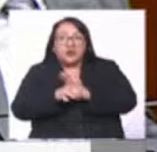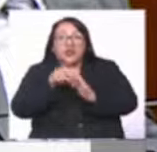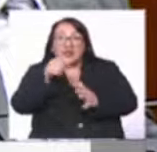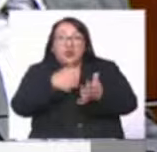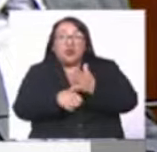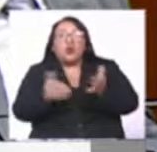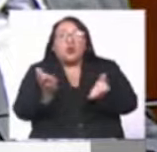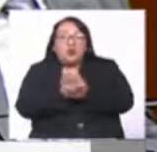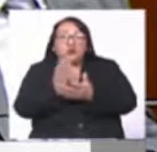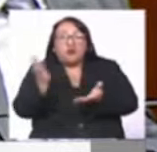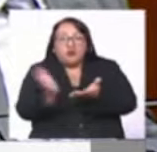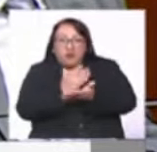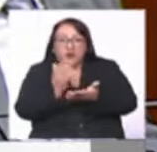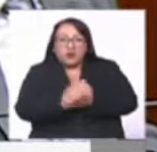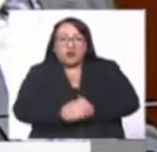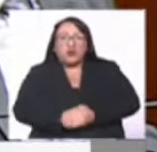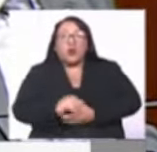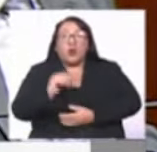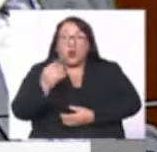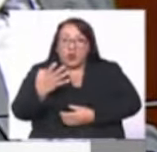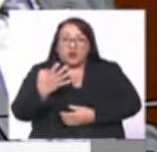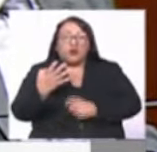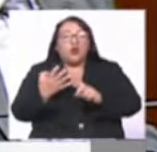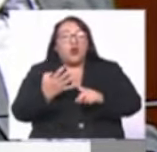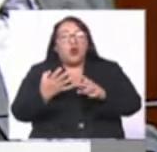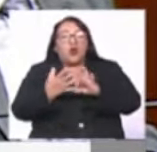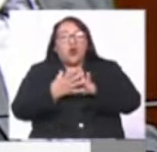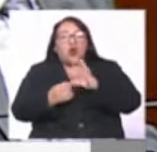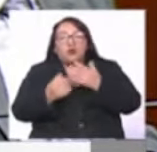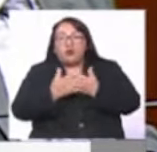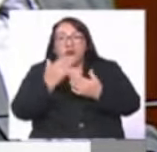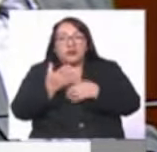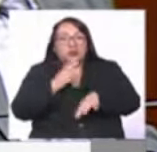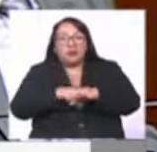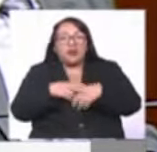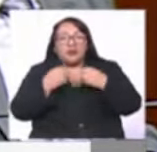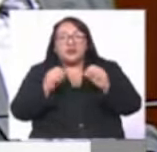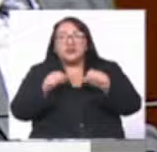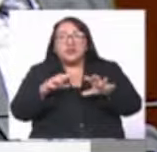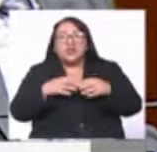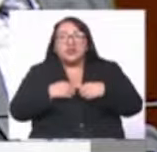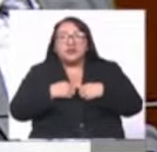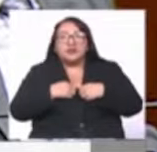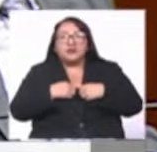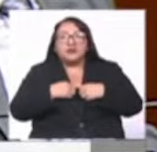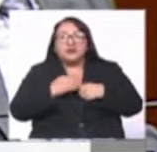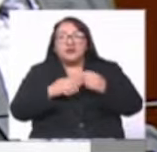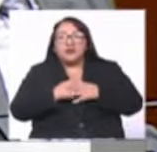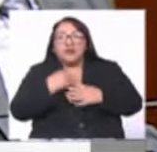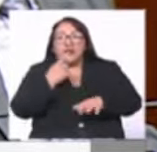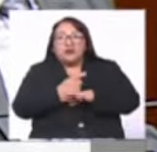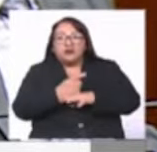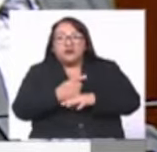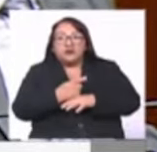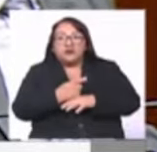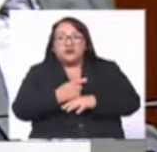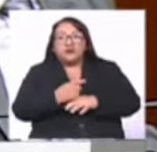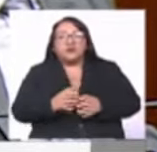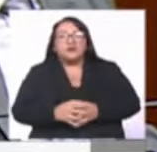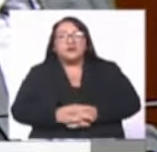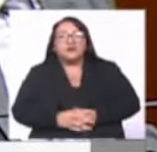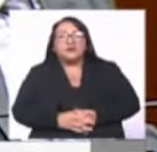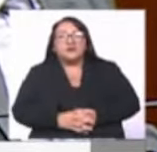documento en un folio cuatro copia simple del informe de modificación que declara procedente en parte de la referida denuncia en 11